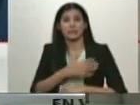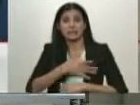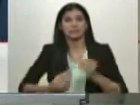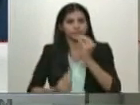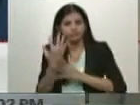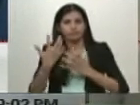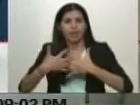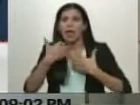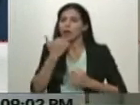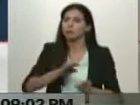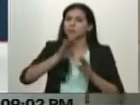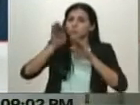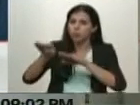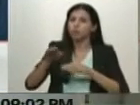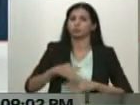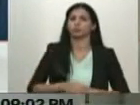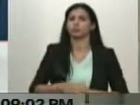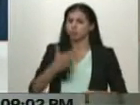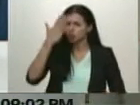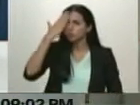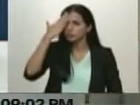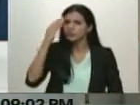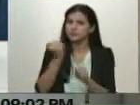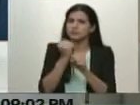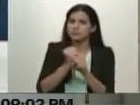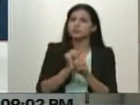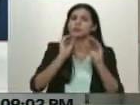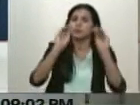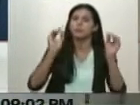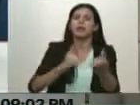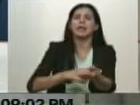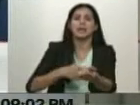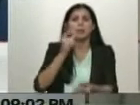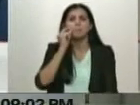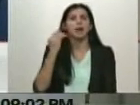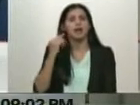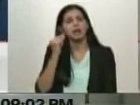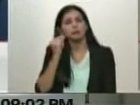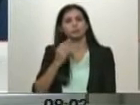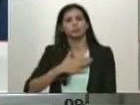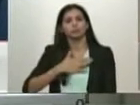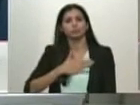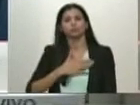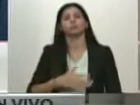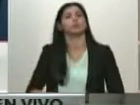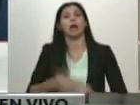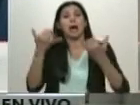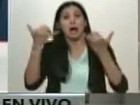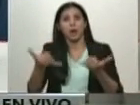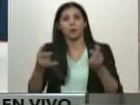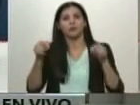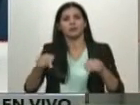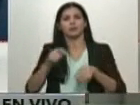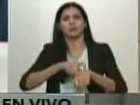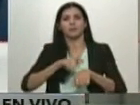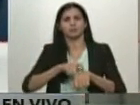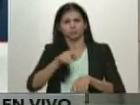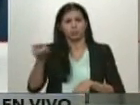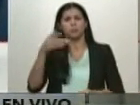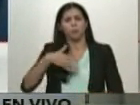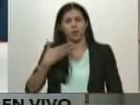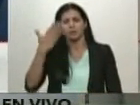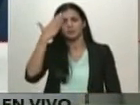allí trabajando, que sé que están trabajando. Los llamo, hermanos, hermanas, vamos, ha llegado la hora y yo sé que ustedes pueden.